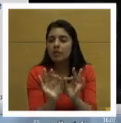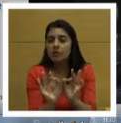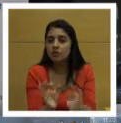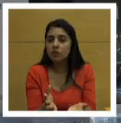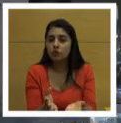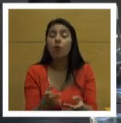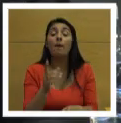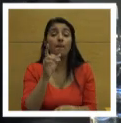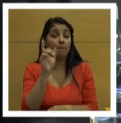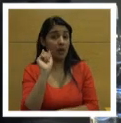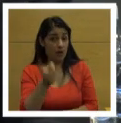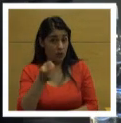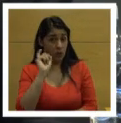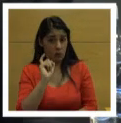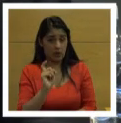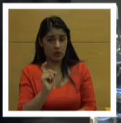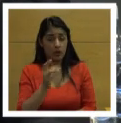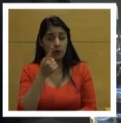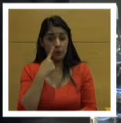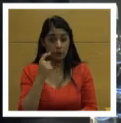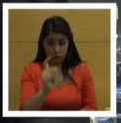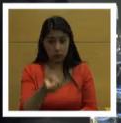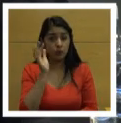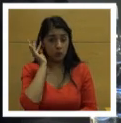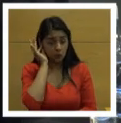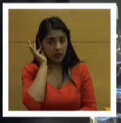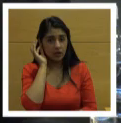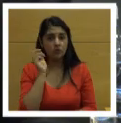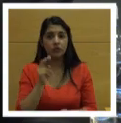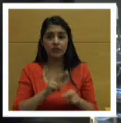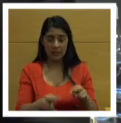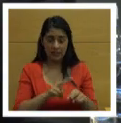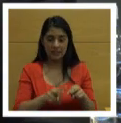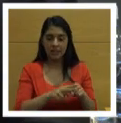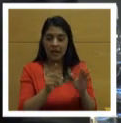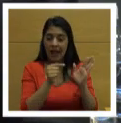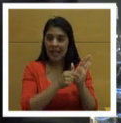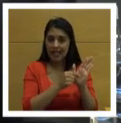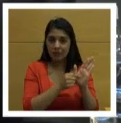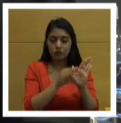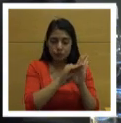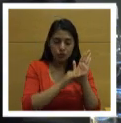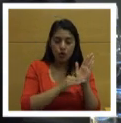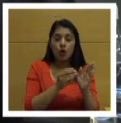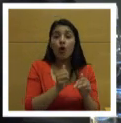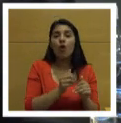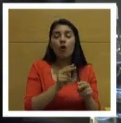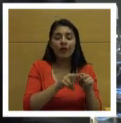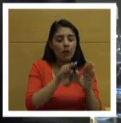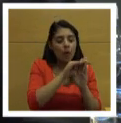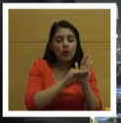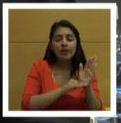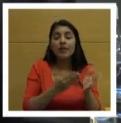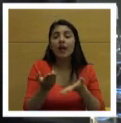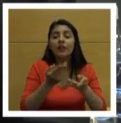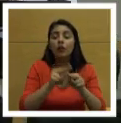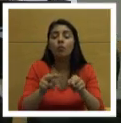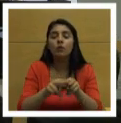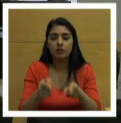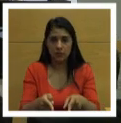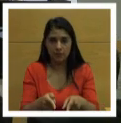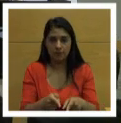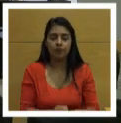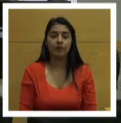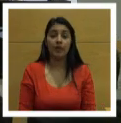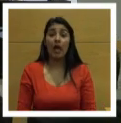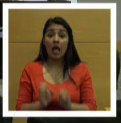las y los juzgadores, pretendiendo constituirse en una guía para ellos en la administración de justicia.